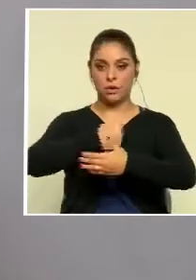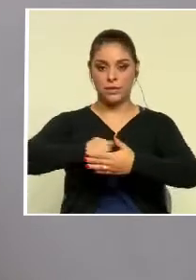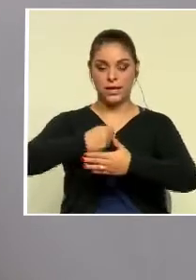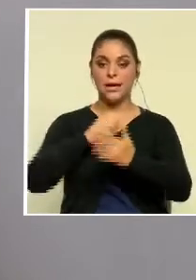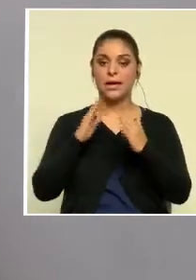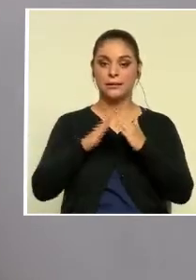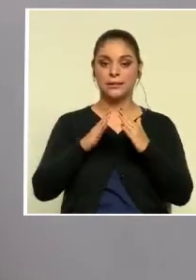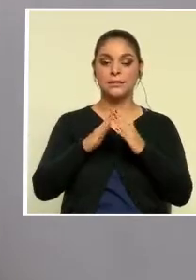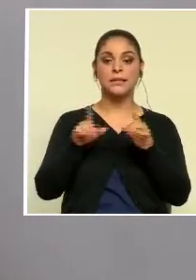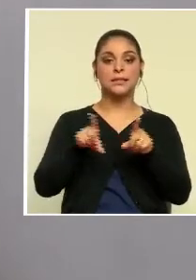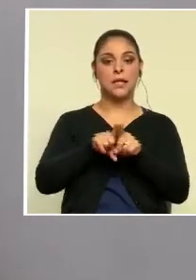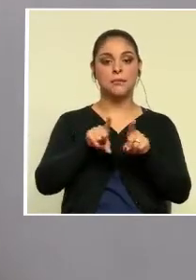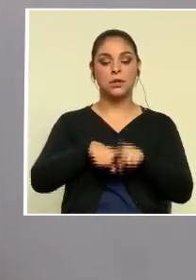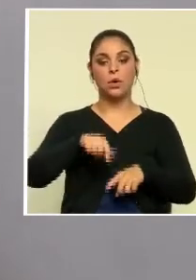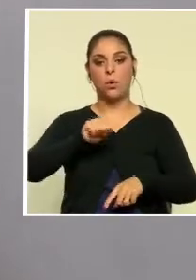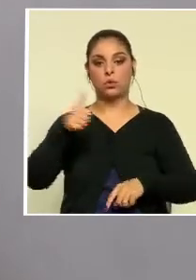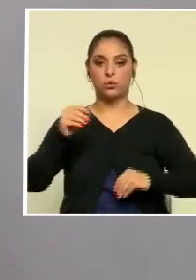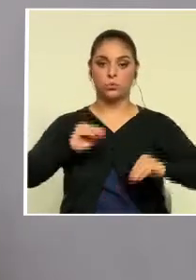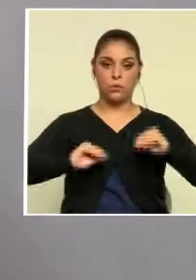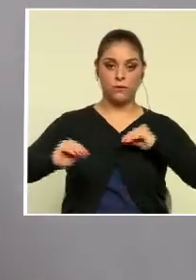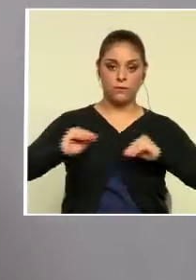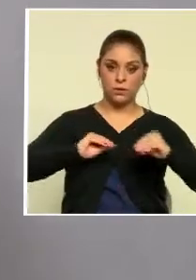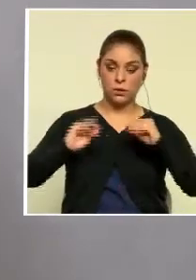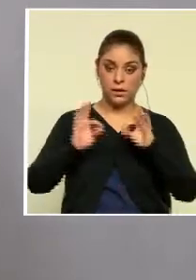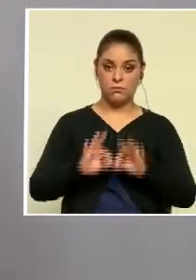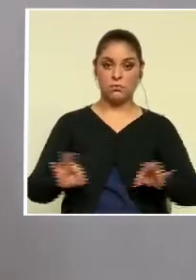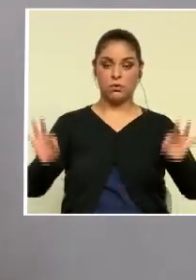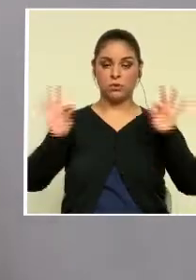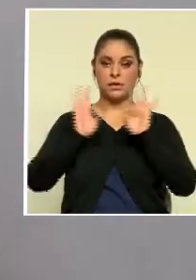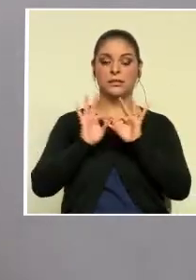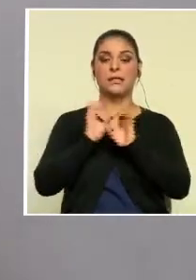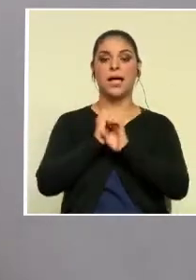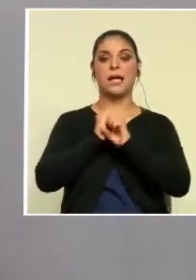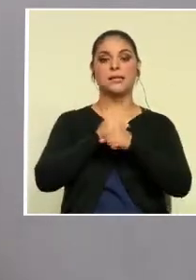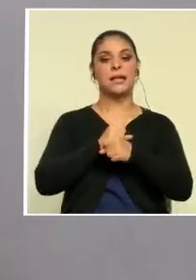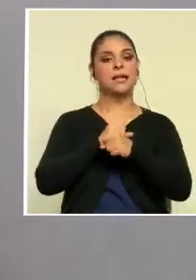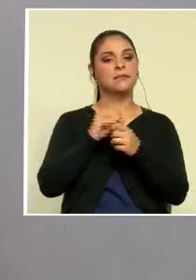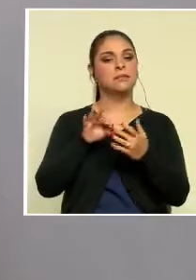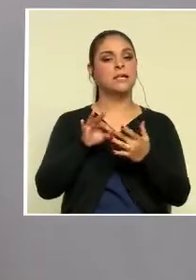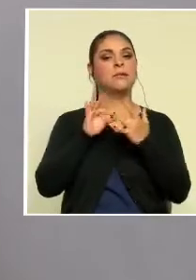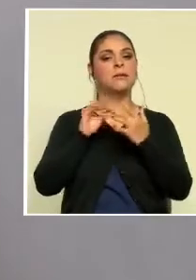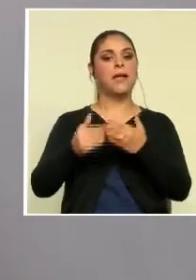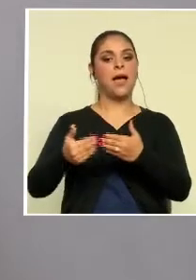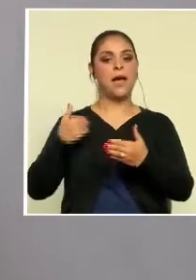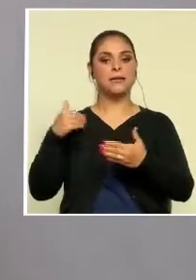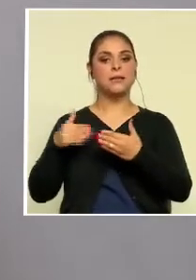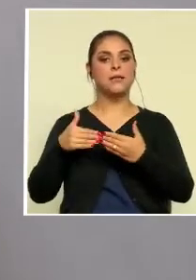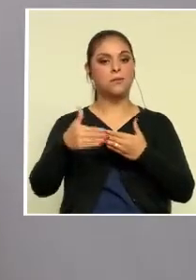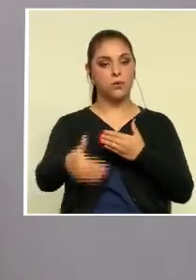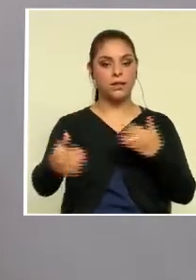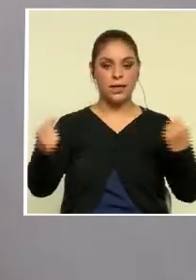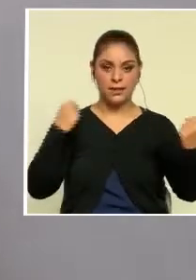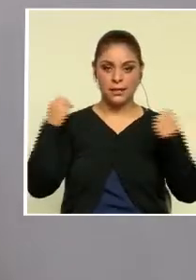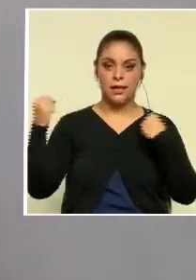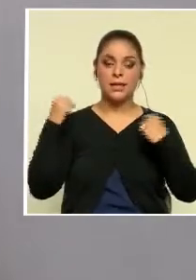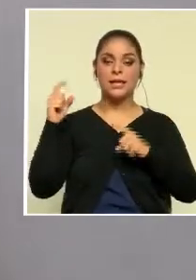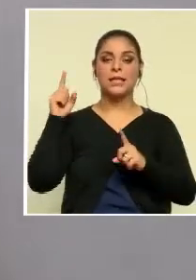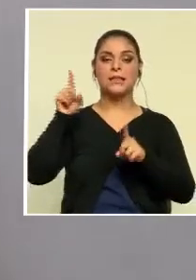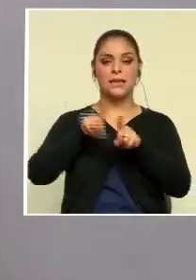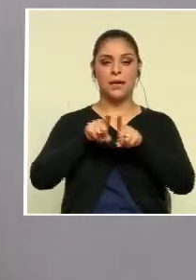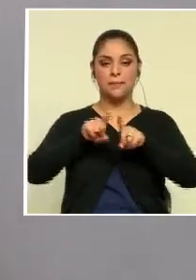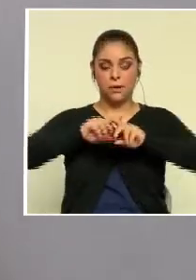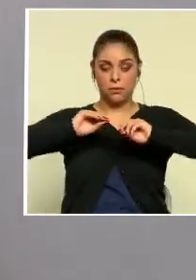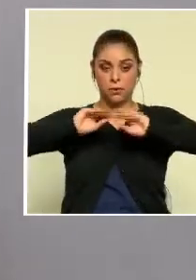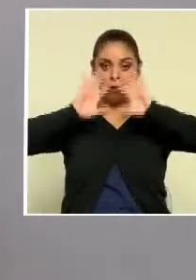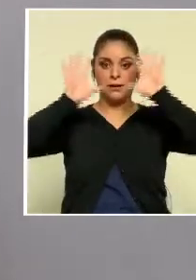que hay muchos otros movimientos importantes que hacer sobre todo antes y después de ejercitarnos y hasta cuando nos levantamos apenas que nos